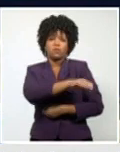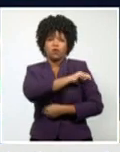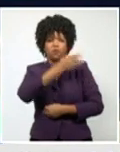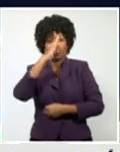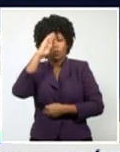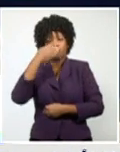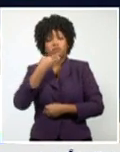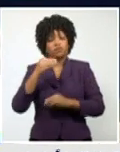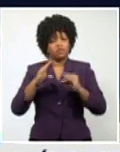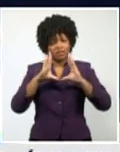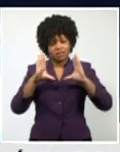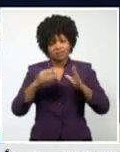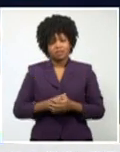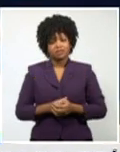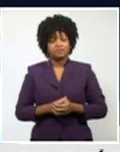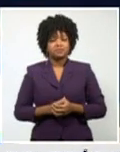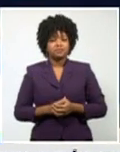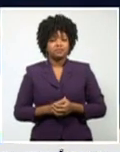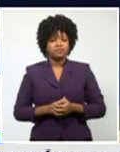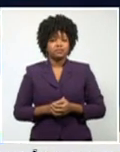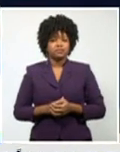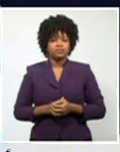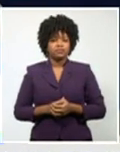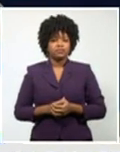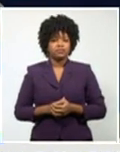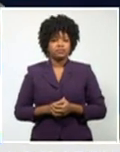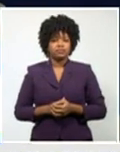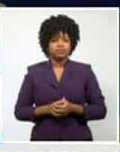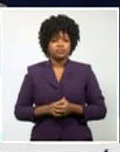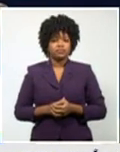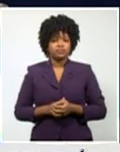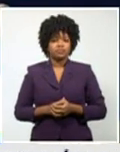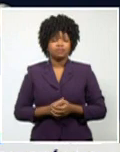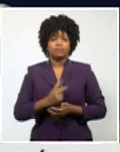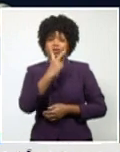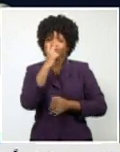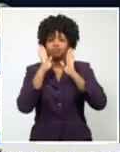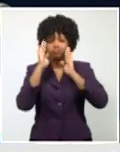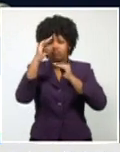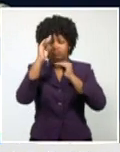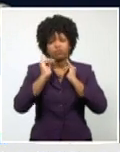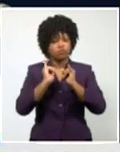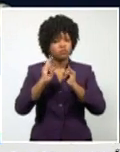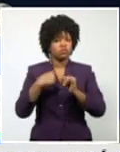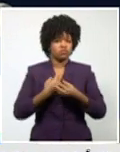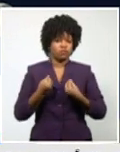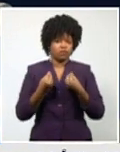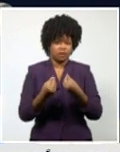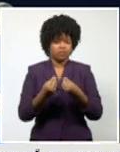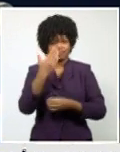que nos sigue todos los días y que presta atención a las noticias que brindamos en estas